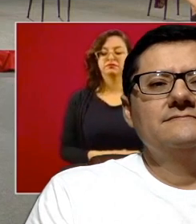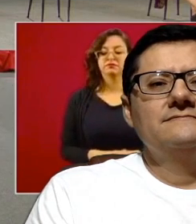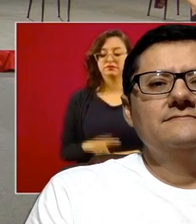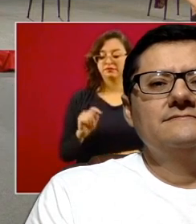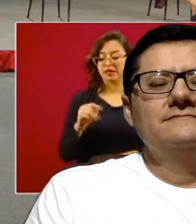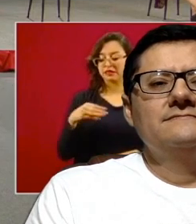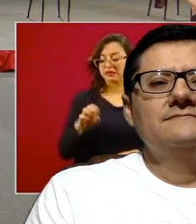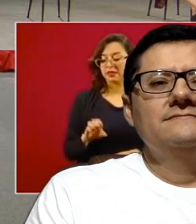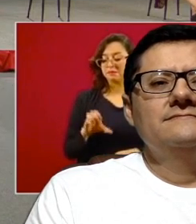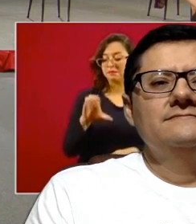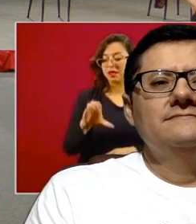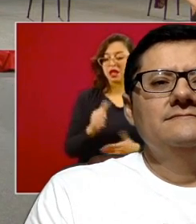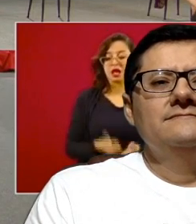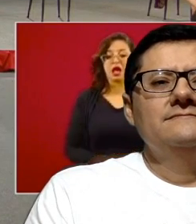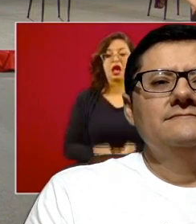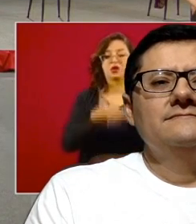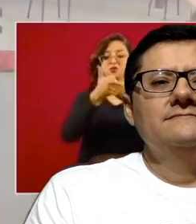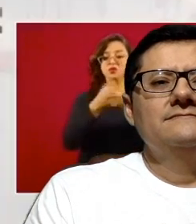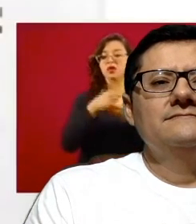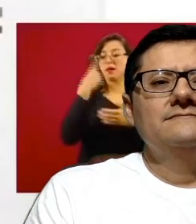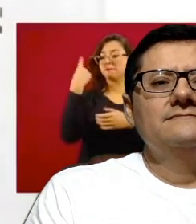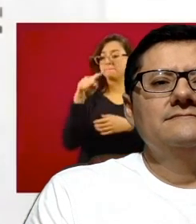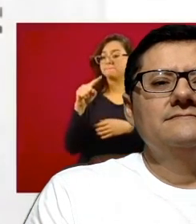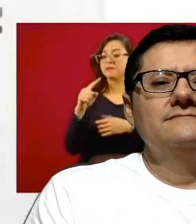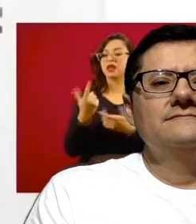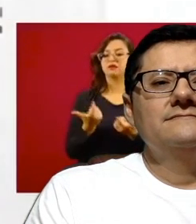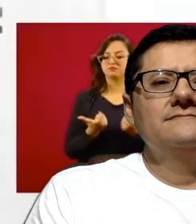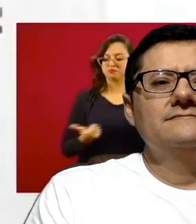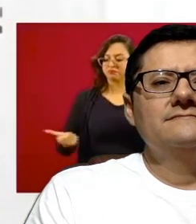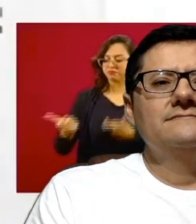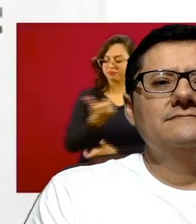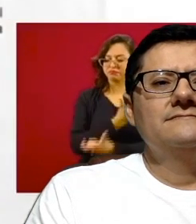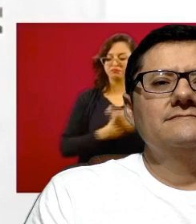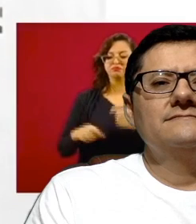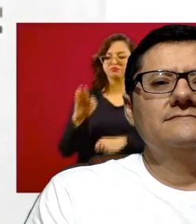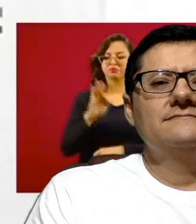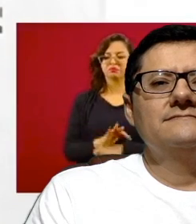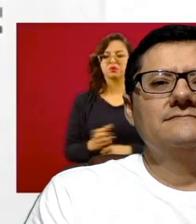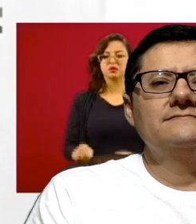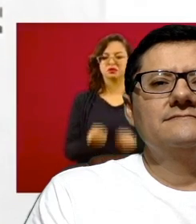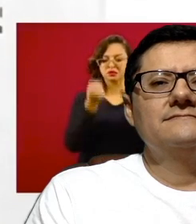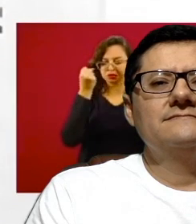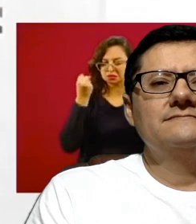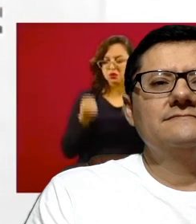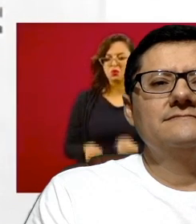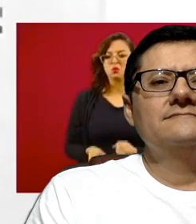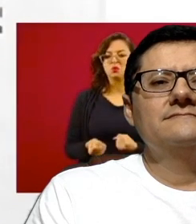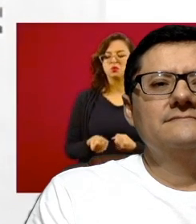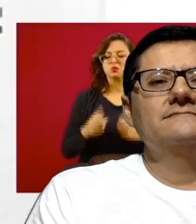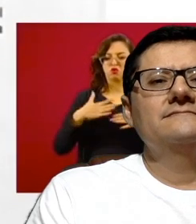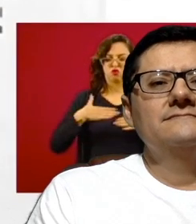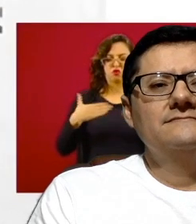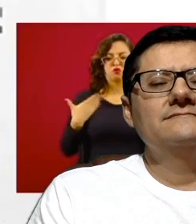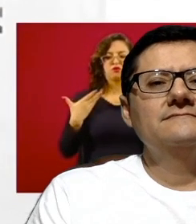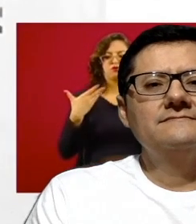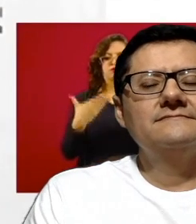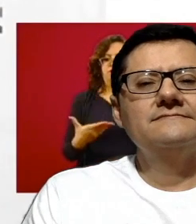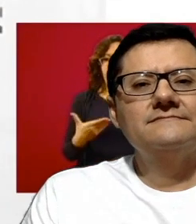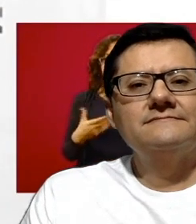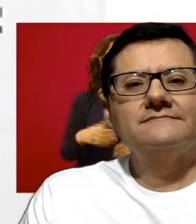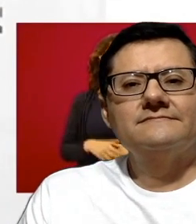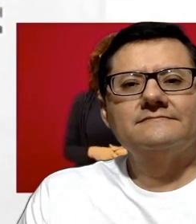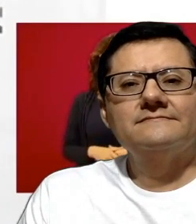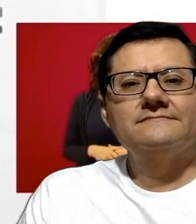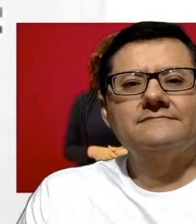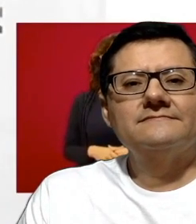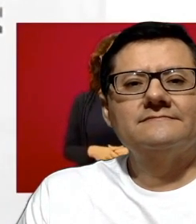instrumento idóneo para proporcionar certeza económica y mayor confianza a nuestros países, lo que será fundamental